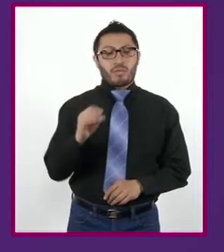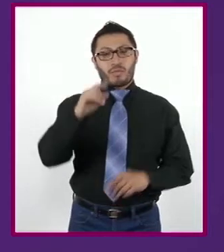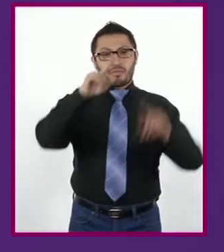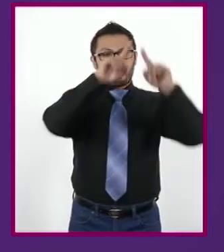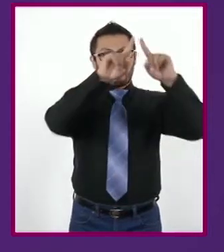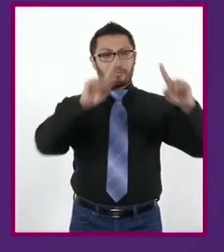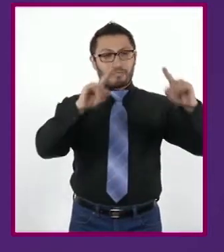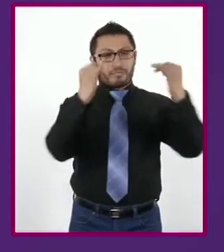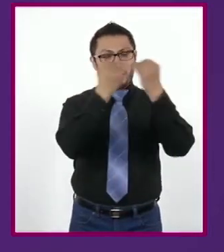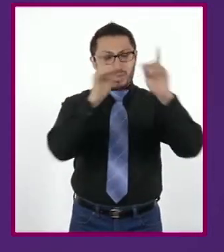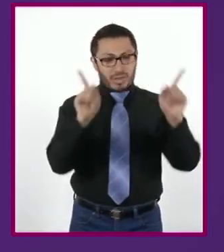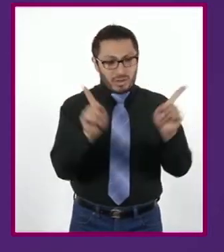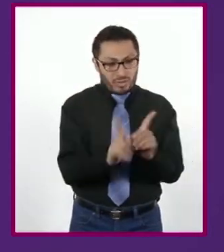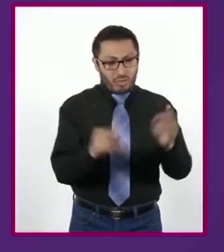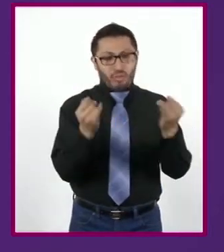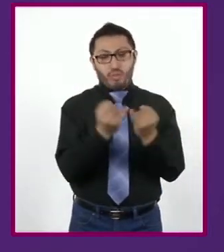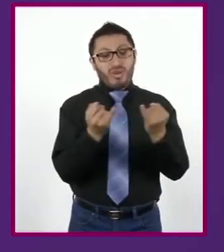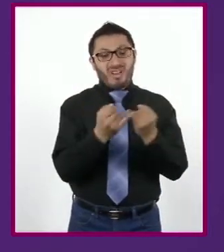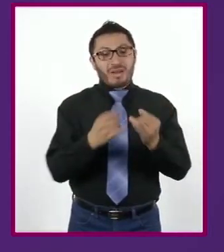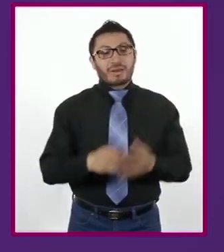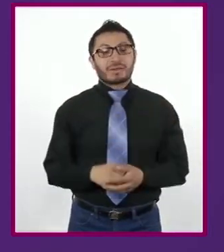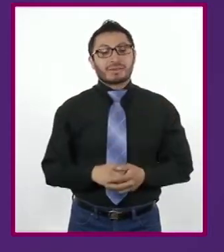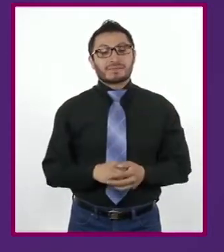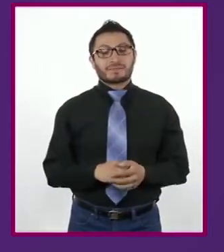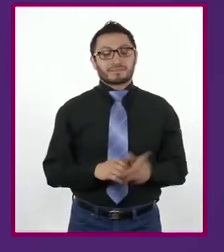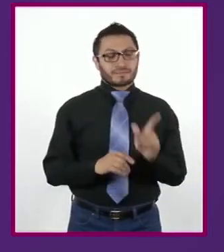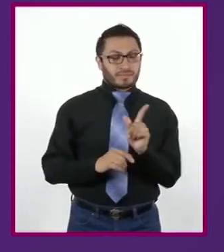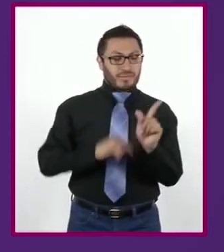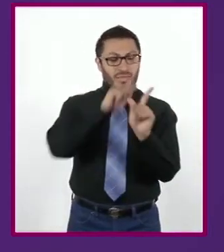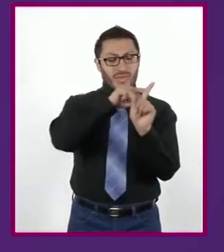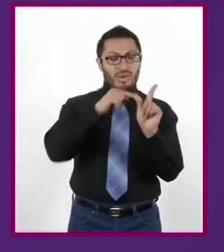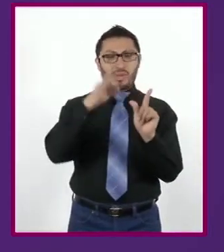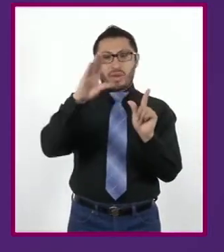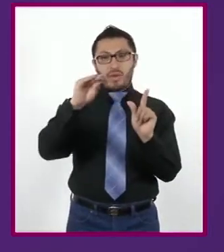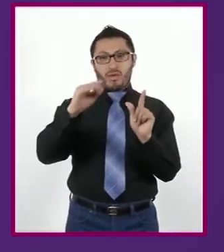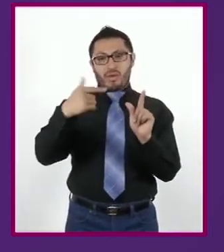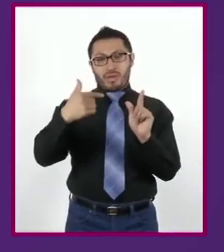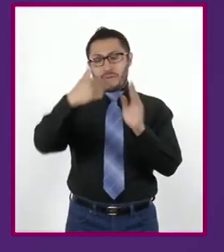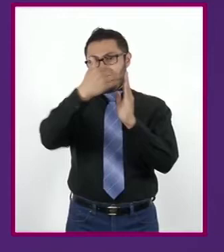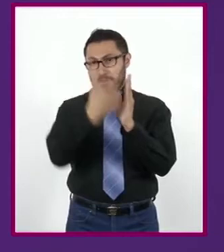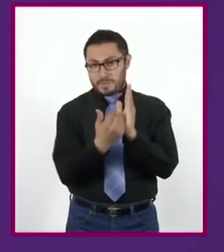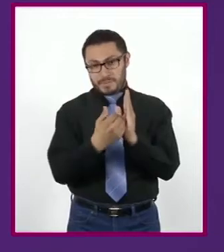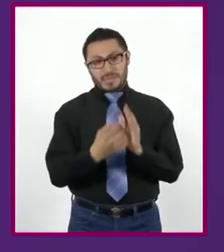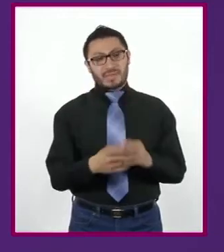2 ángulos agudos, es decir, menores de 90 grados, y